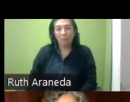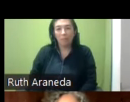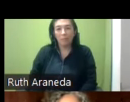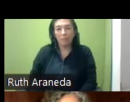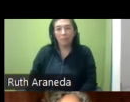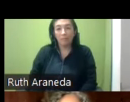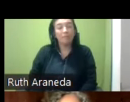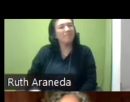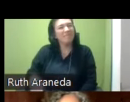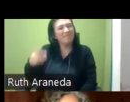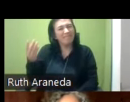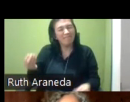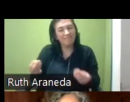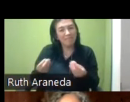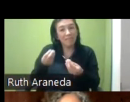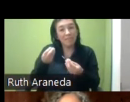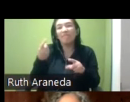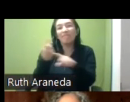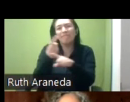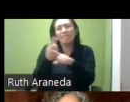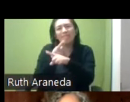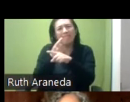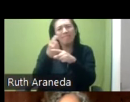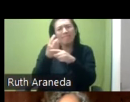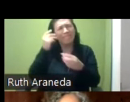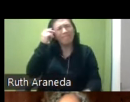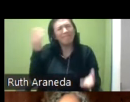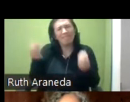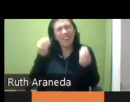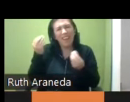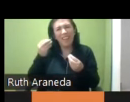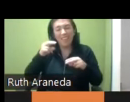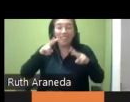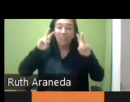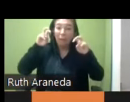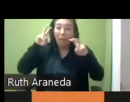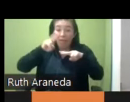la idea de conversar sobre arqueología es